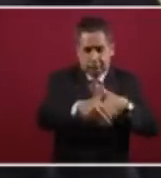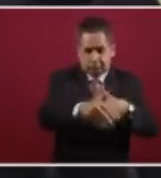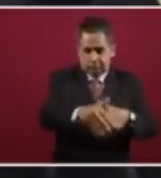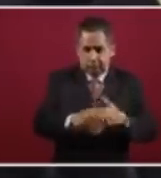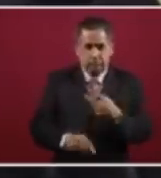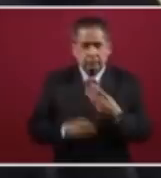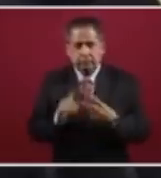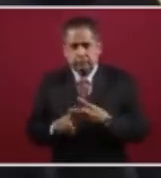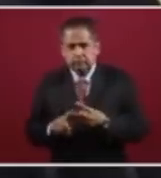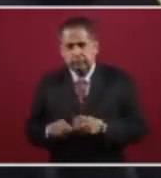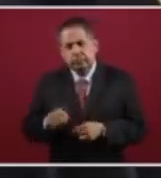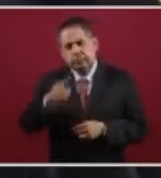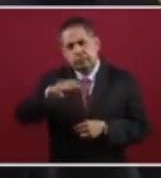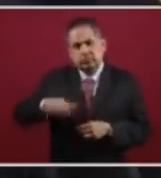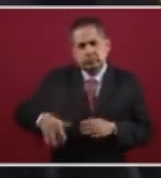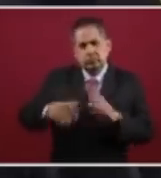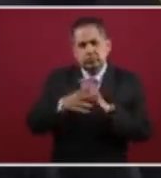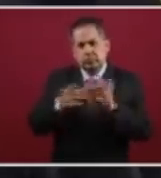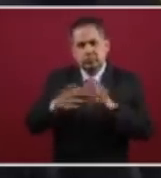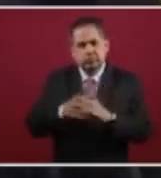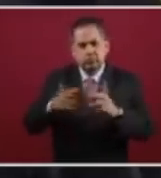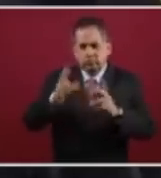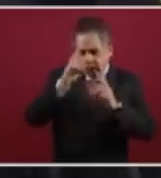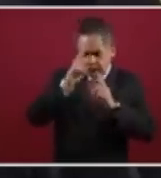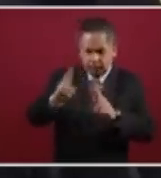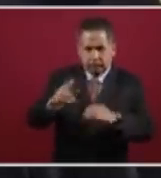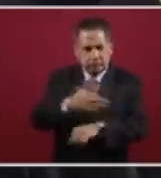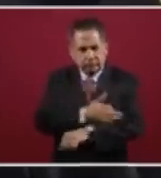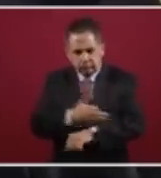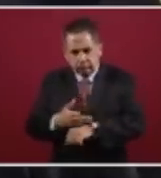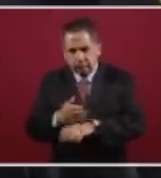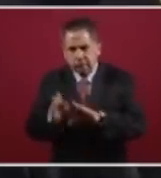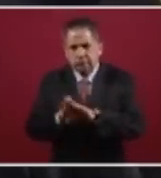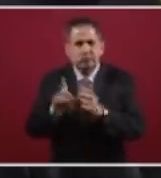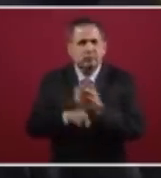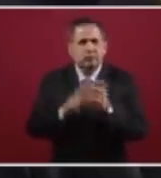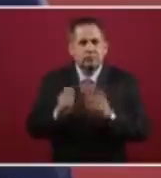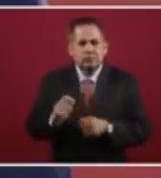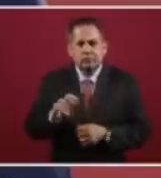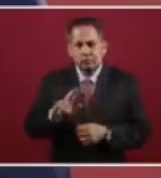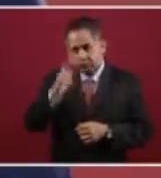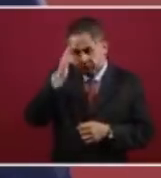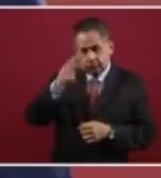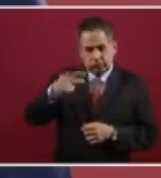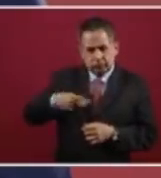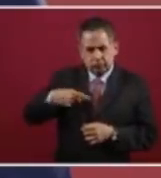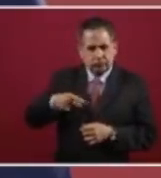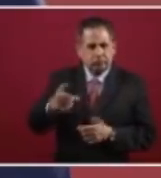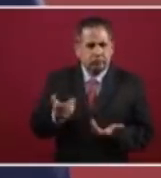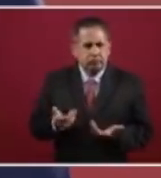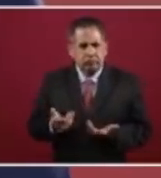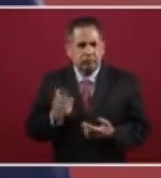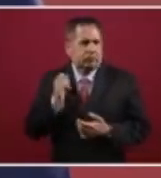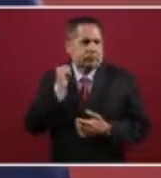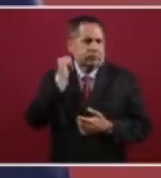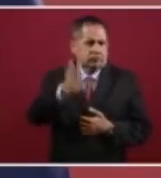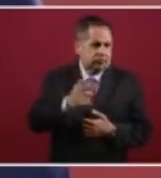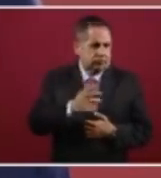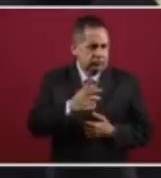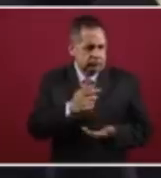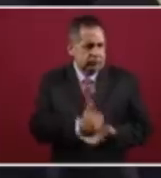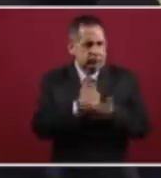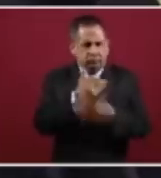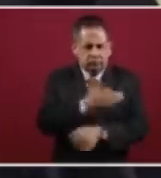otro lado, estaba usted hablando de los homenajes, de las familias, de cómo recordar a las personas que han hecho algo bueno para el